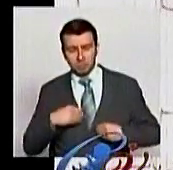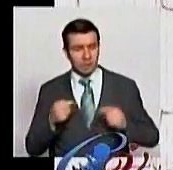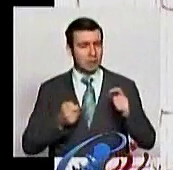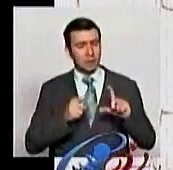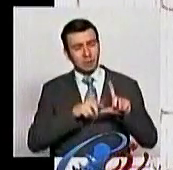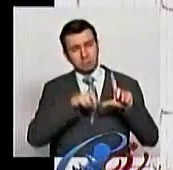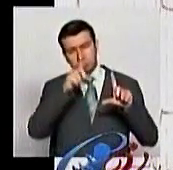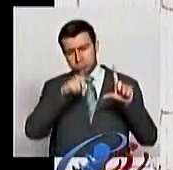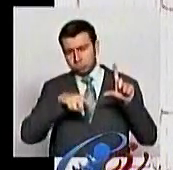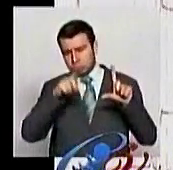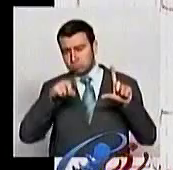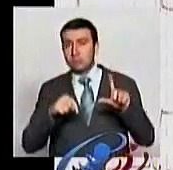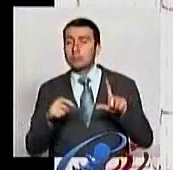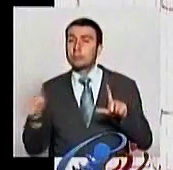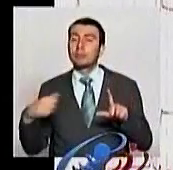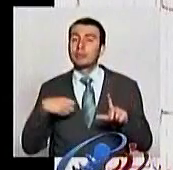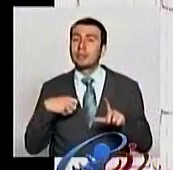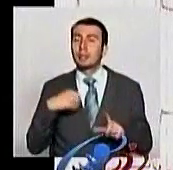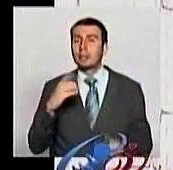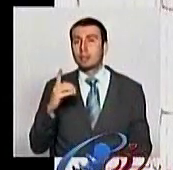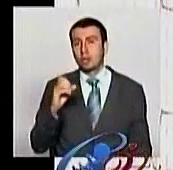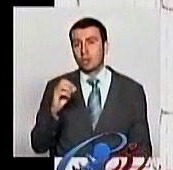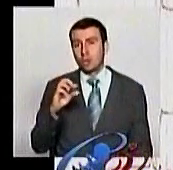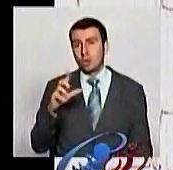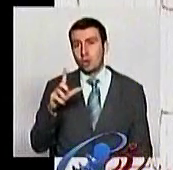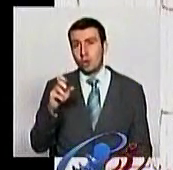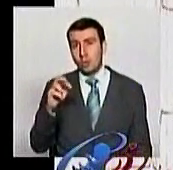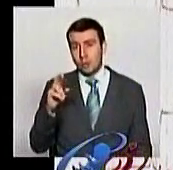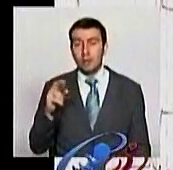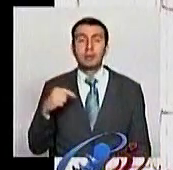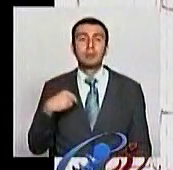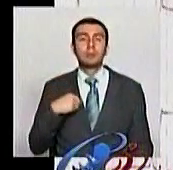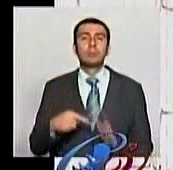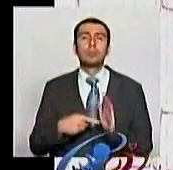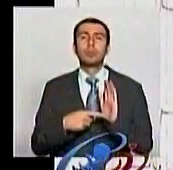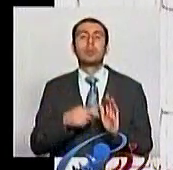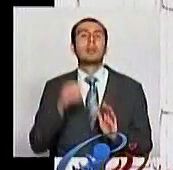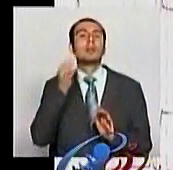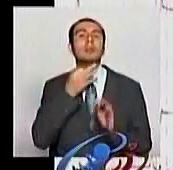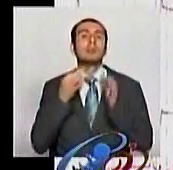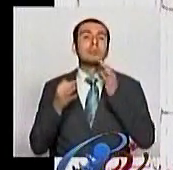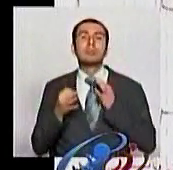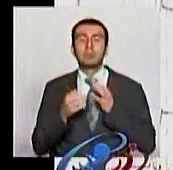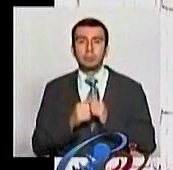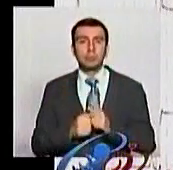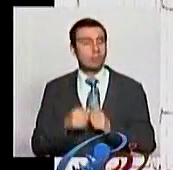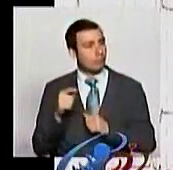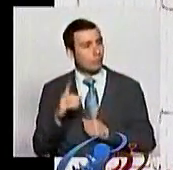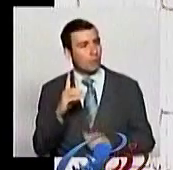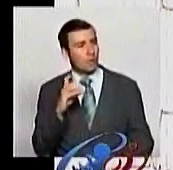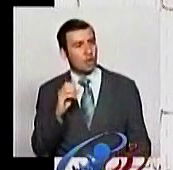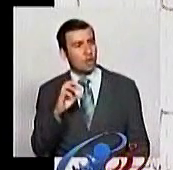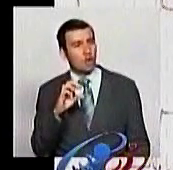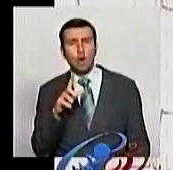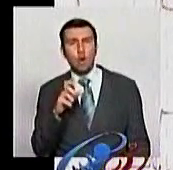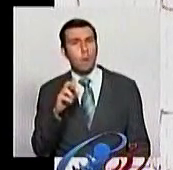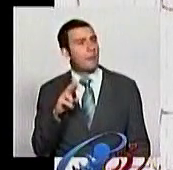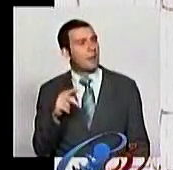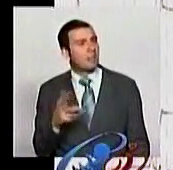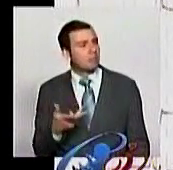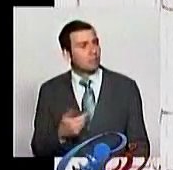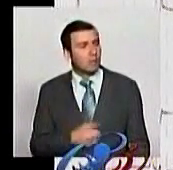pues un Doppler que mostraba las carótidas, ¿cierto? El Doppler es un examen que